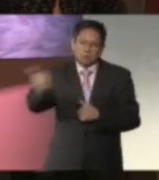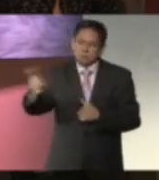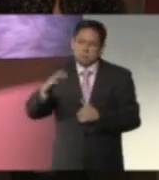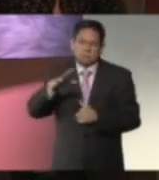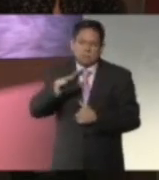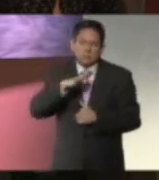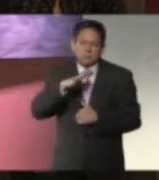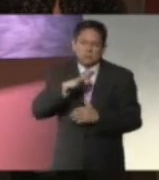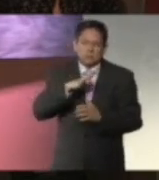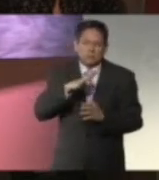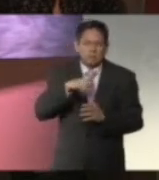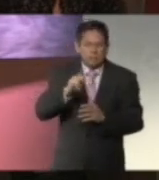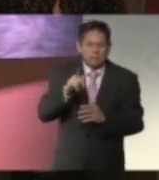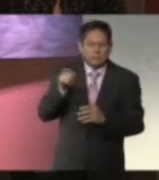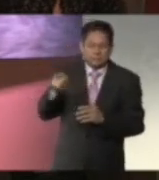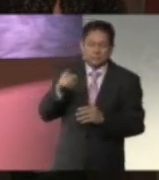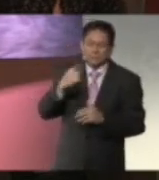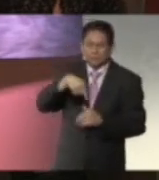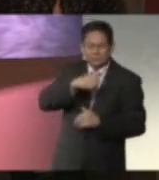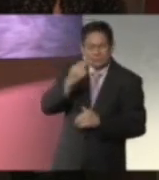en otras canchas, en otros rines. Y luego,